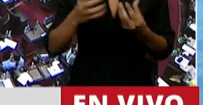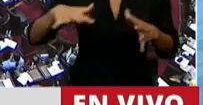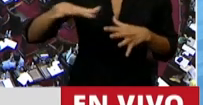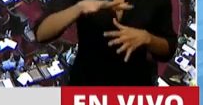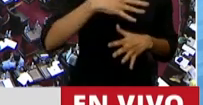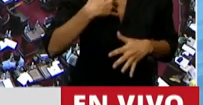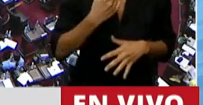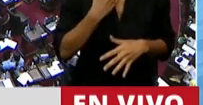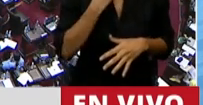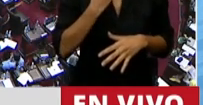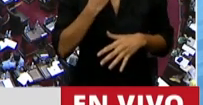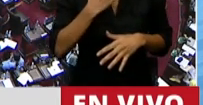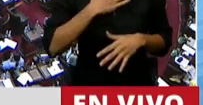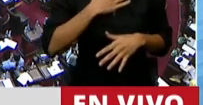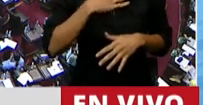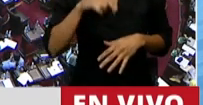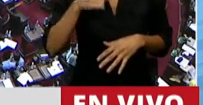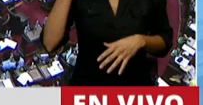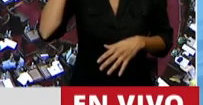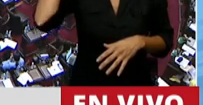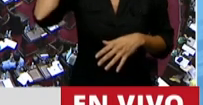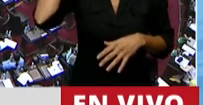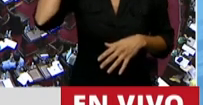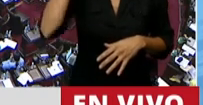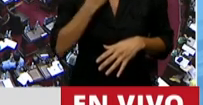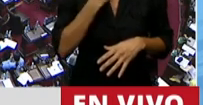ese camino donde tomé conciencia de género.